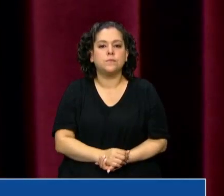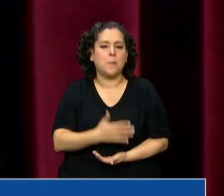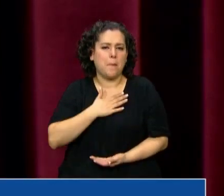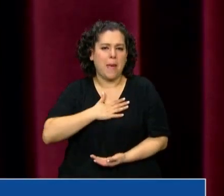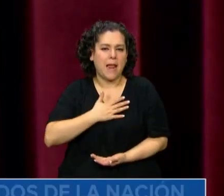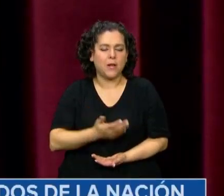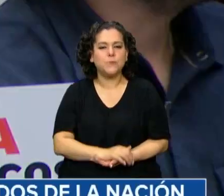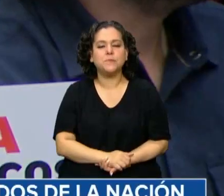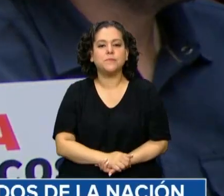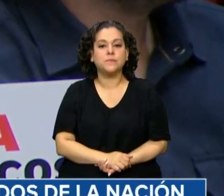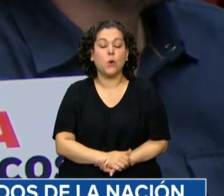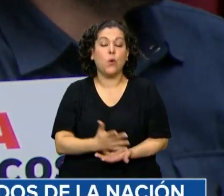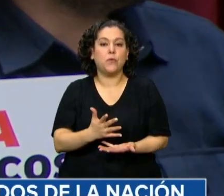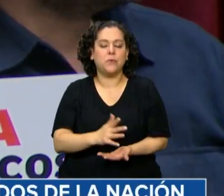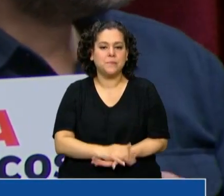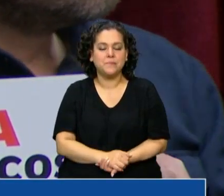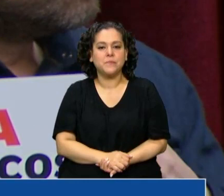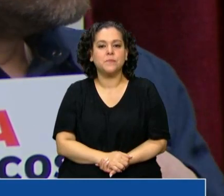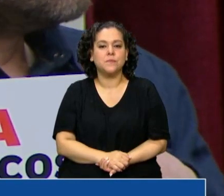Me alegro.